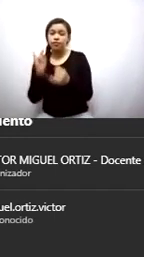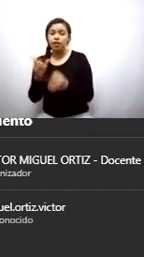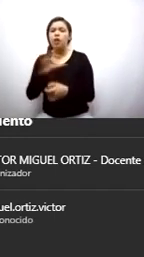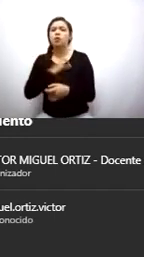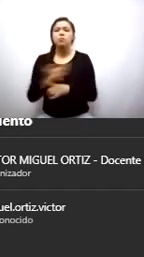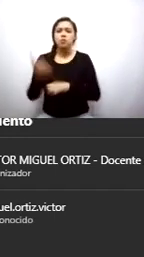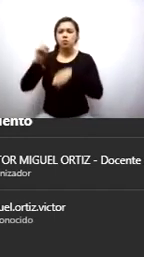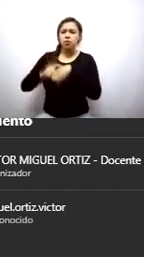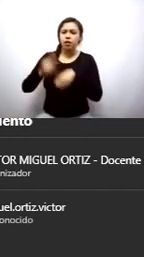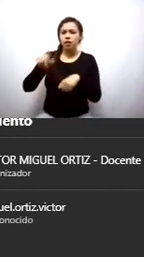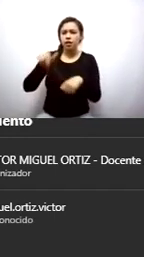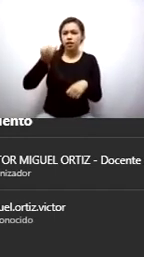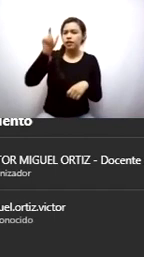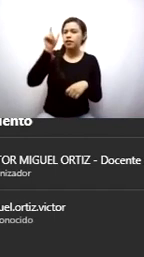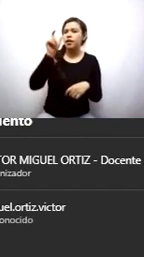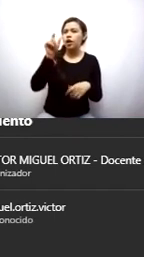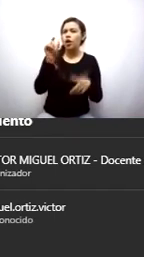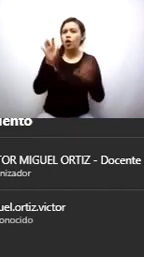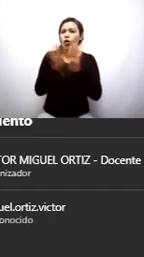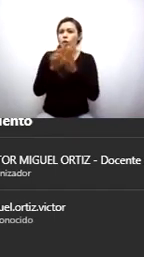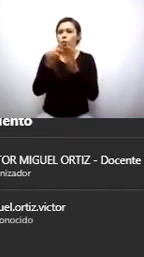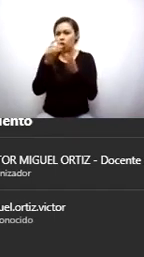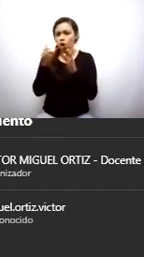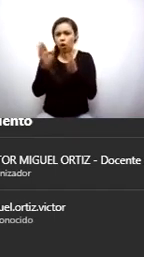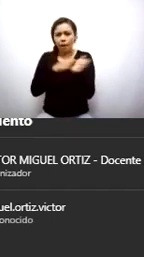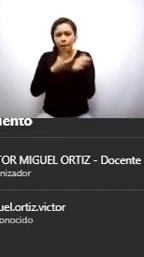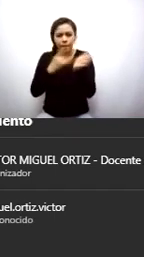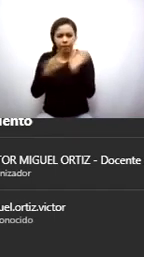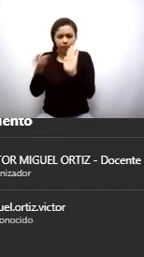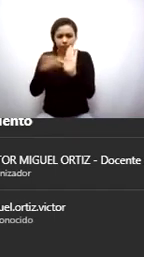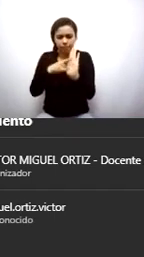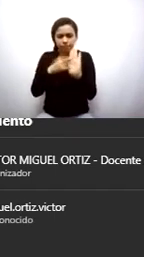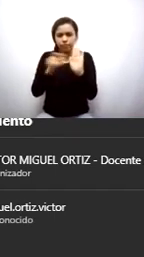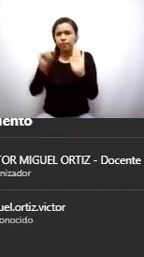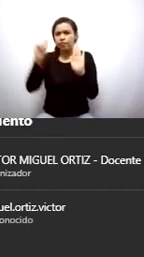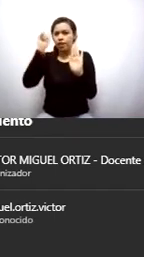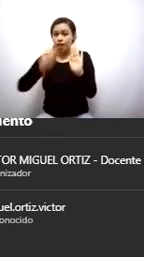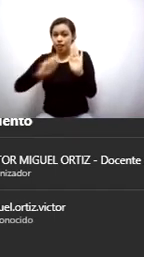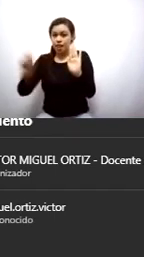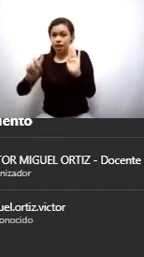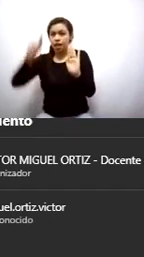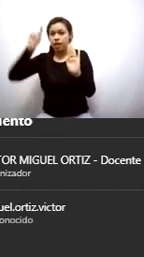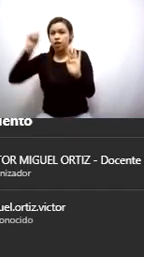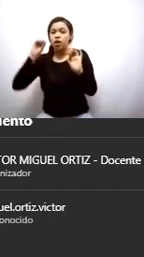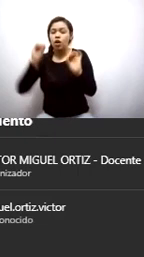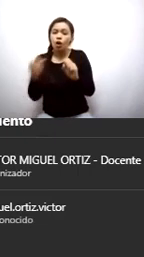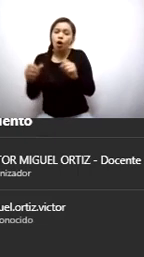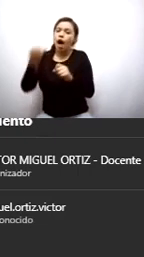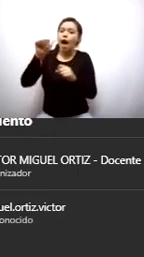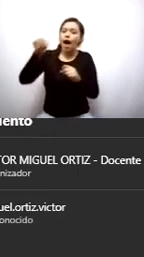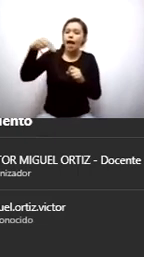ese pequeño post-it que ven en su lado derecho, o lo pueden agregar con la herramienta de añadir